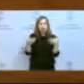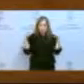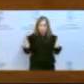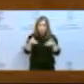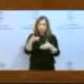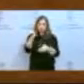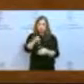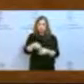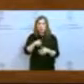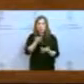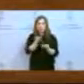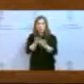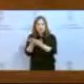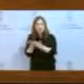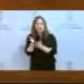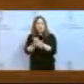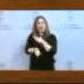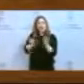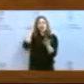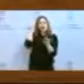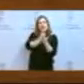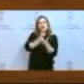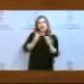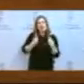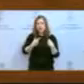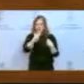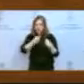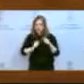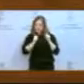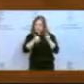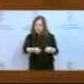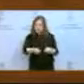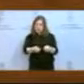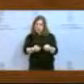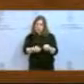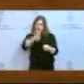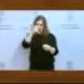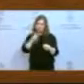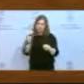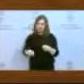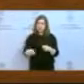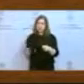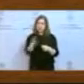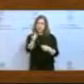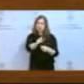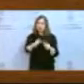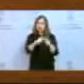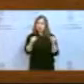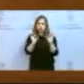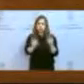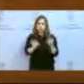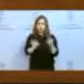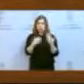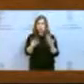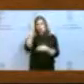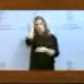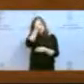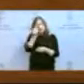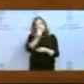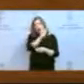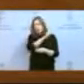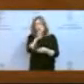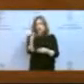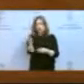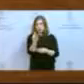petición un reto y tratar de hacer la vida más fácil y mejor a nuestros ciudadanos. Creemos que lo mejor de